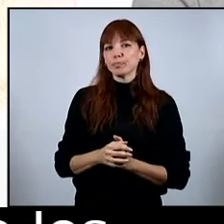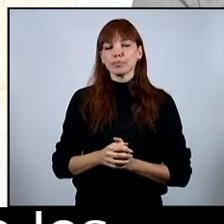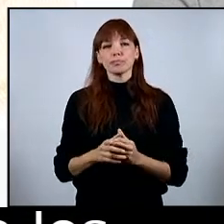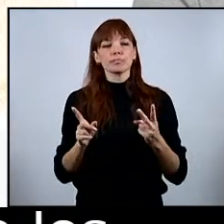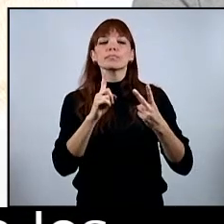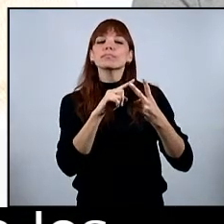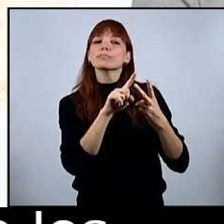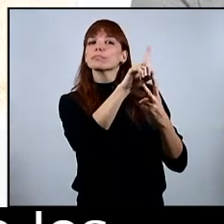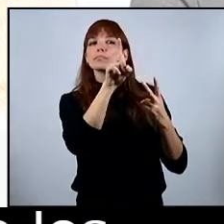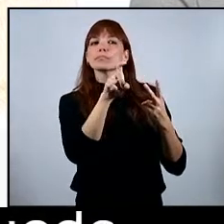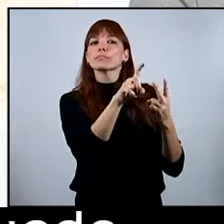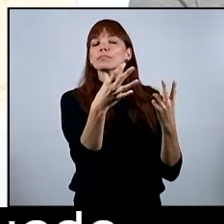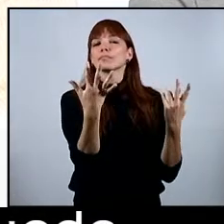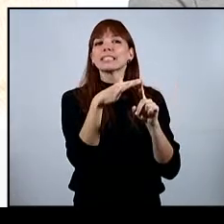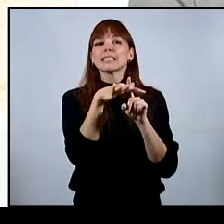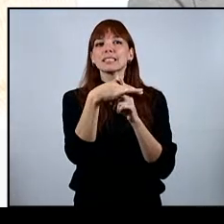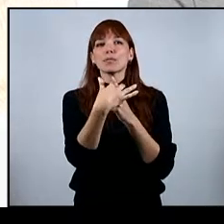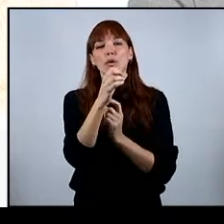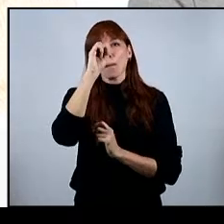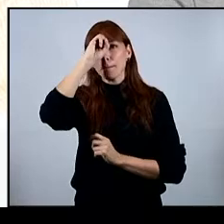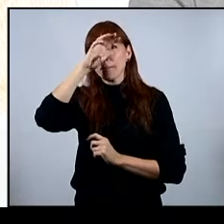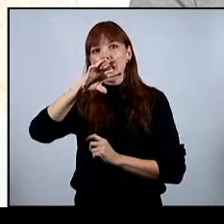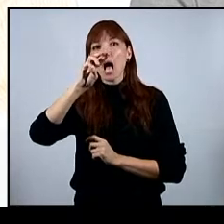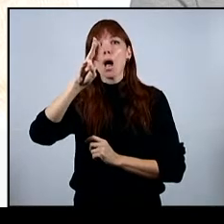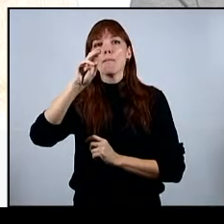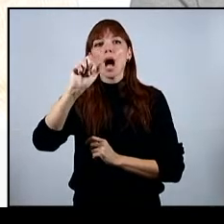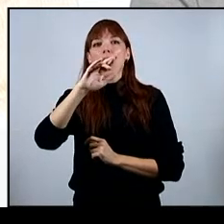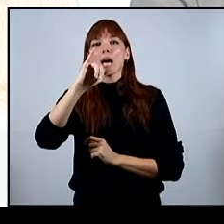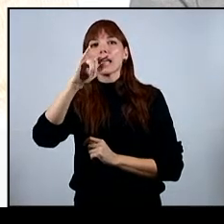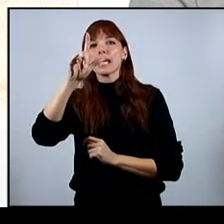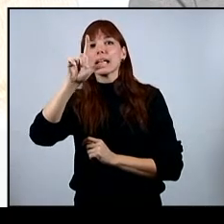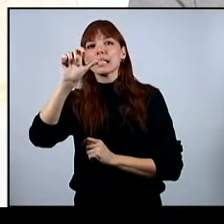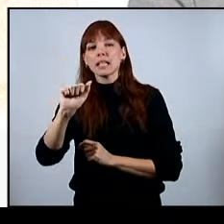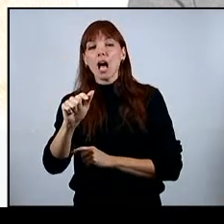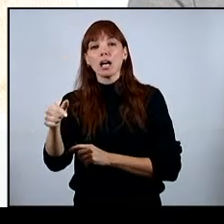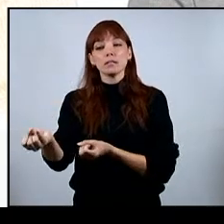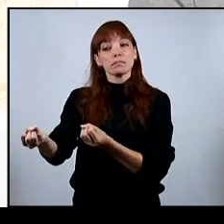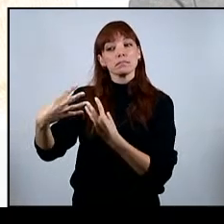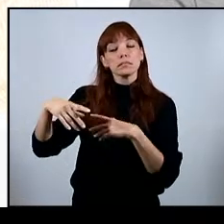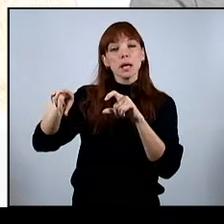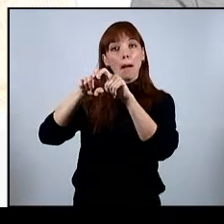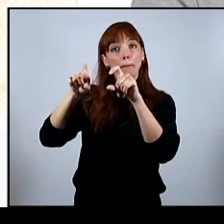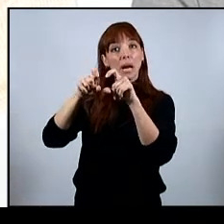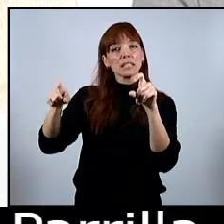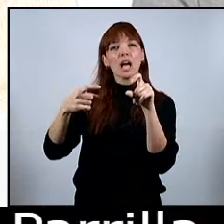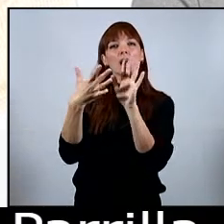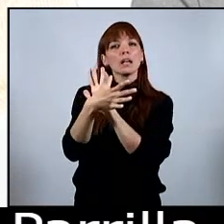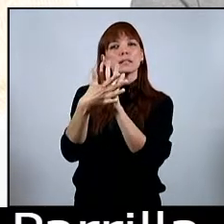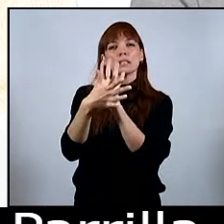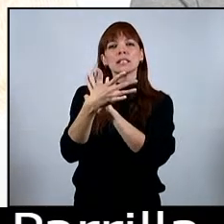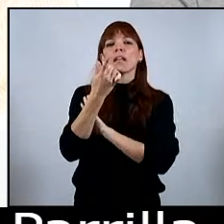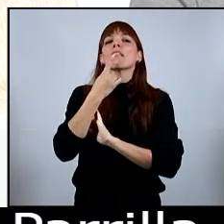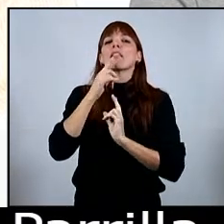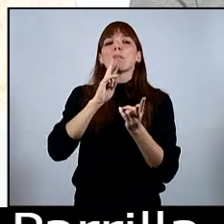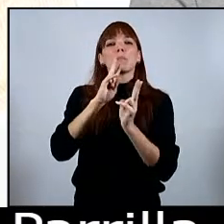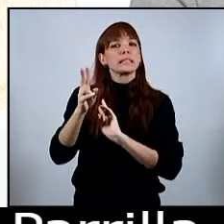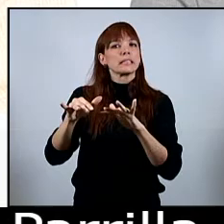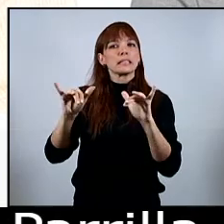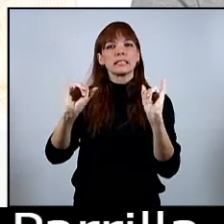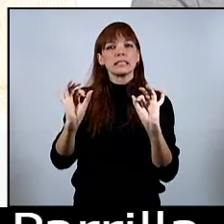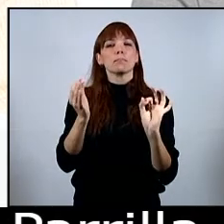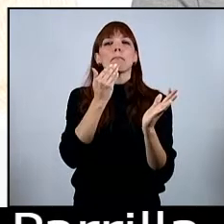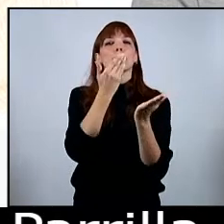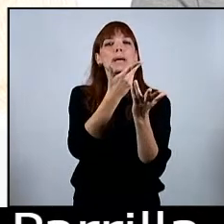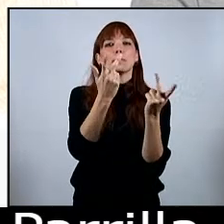por la situación de la mina de la Parrilla, la explicación que da la empresa acerca de que no tienen respuesta sobre unos permisos